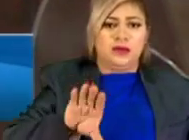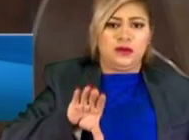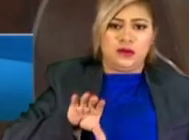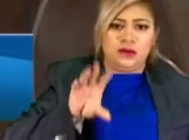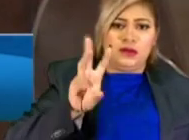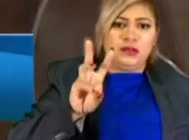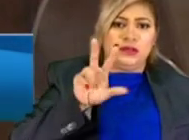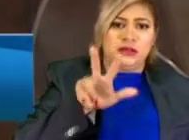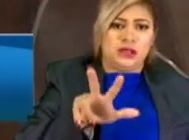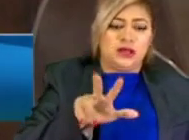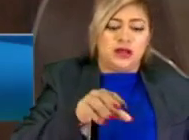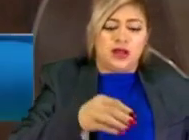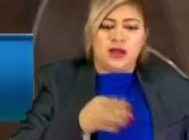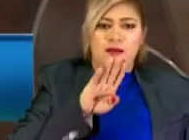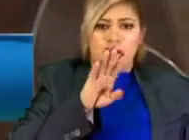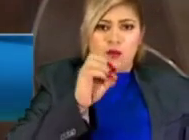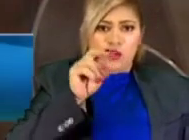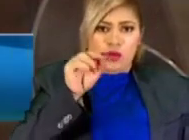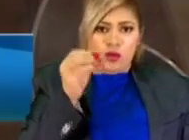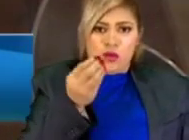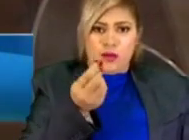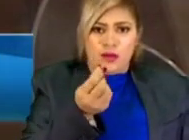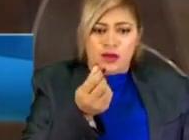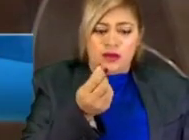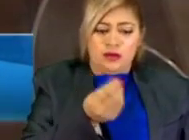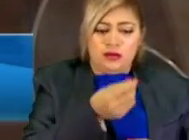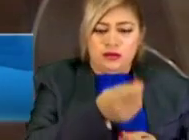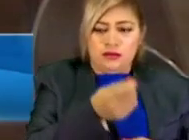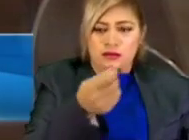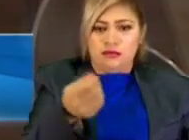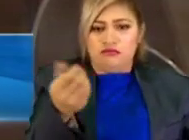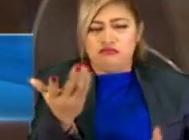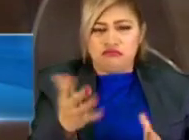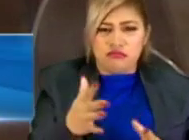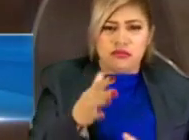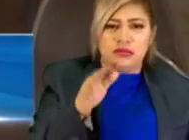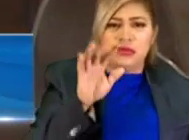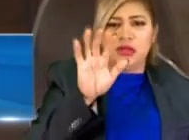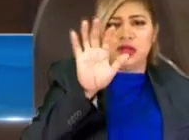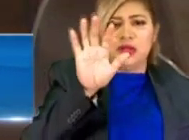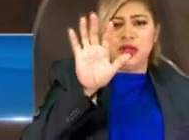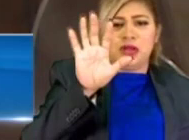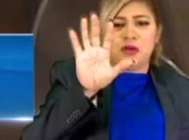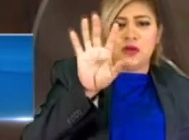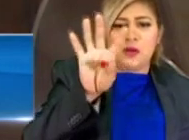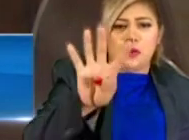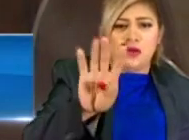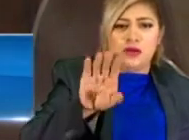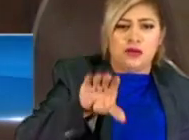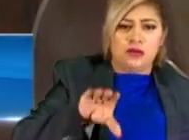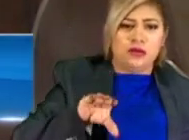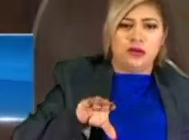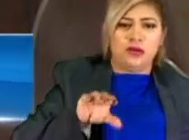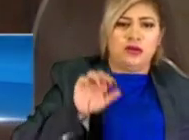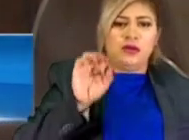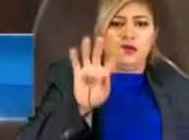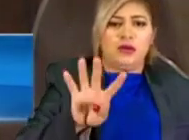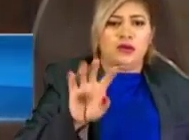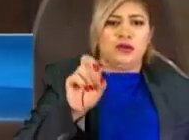3.689.563 vales digitales entregados por un monto aproximado de